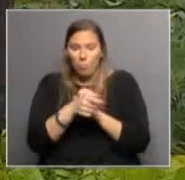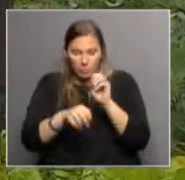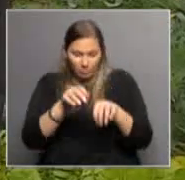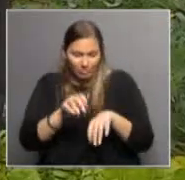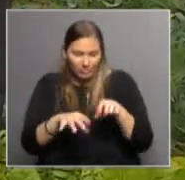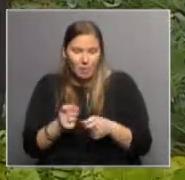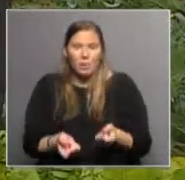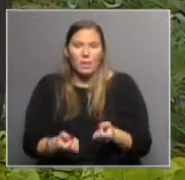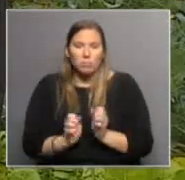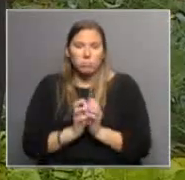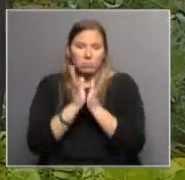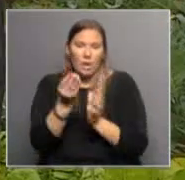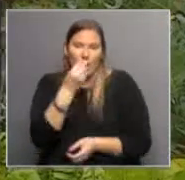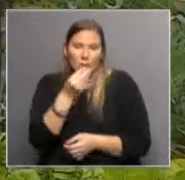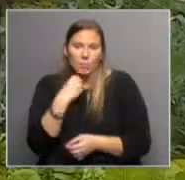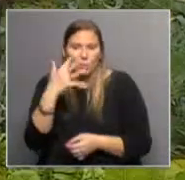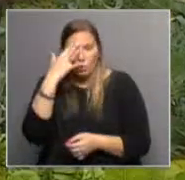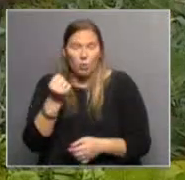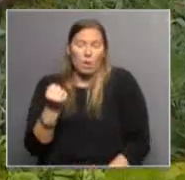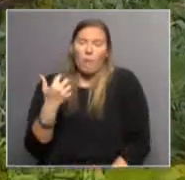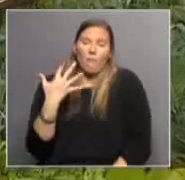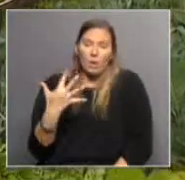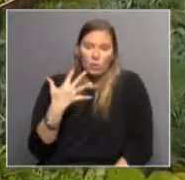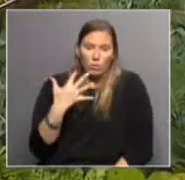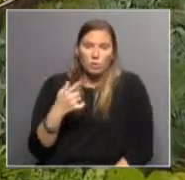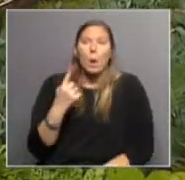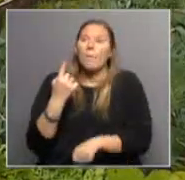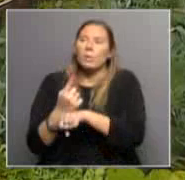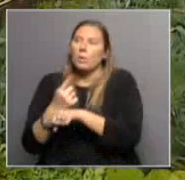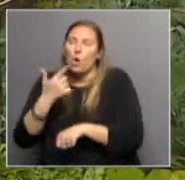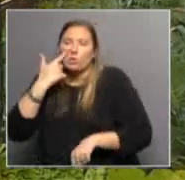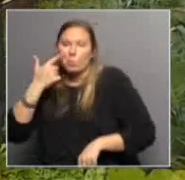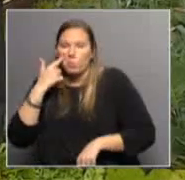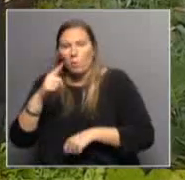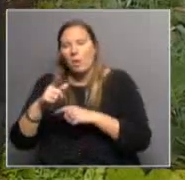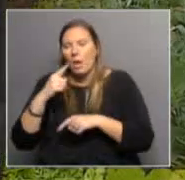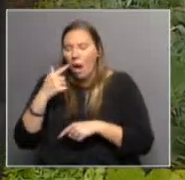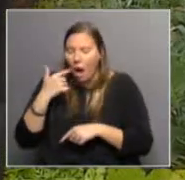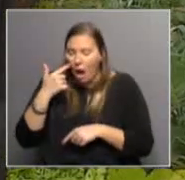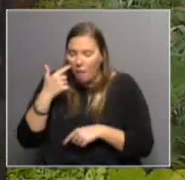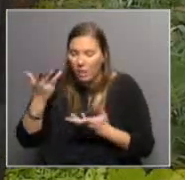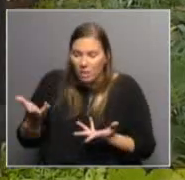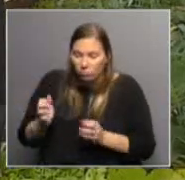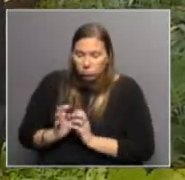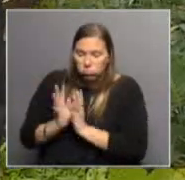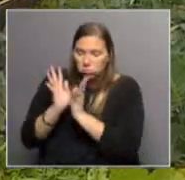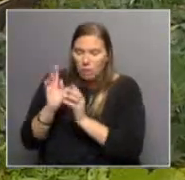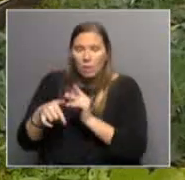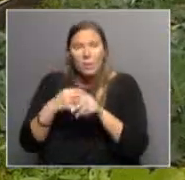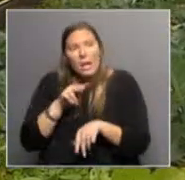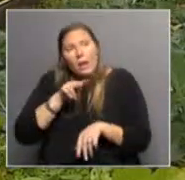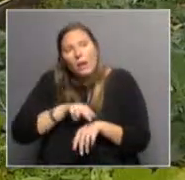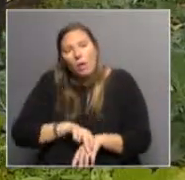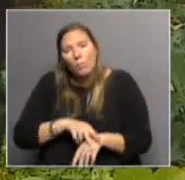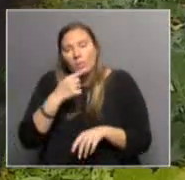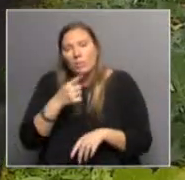propio alimento. Así que me parece súper valioso eso, que primero se pruebe el compost y se usa el compost, y que en realidad por lo general se recomienda que el compost